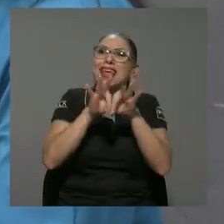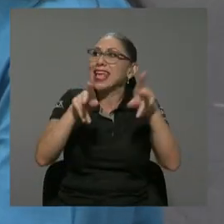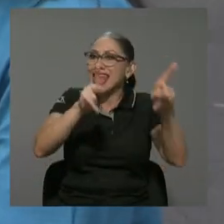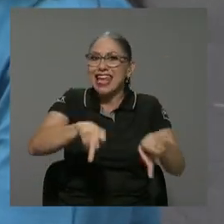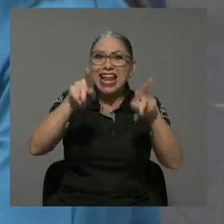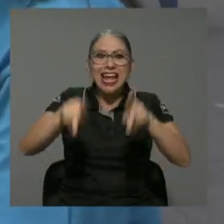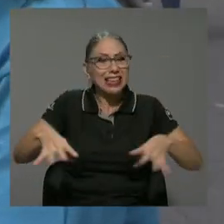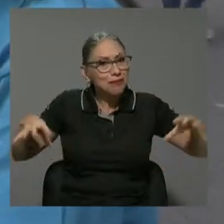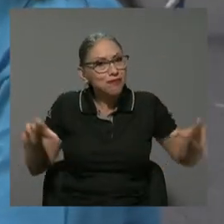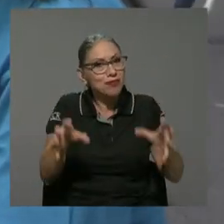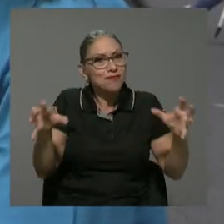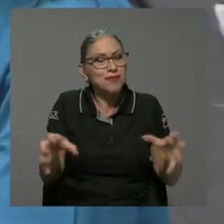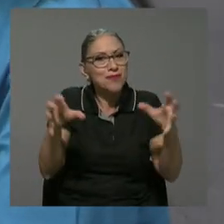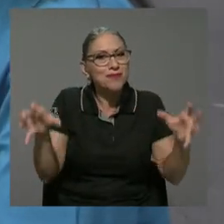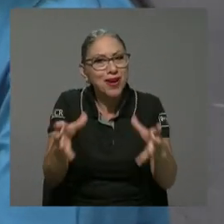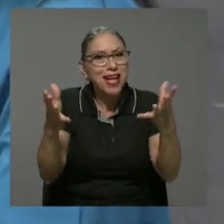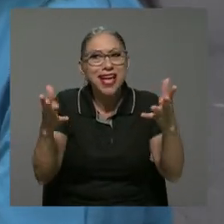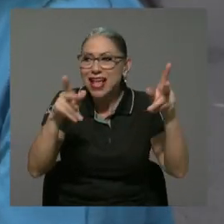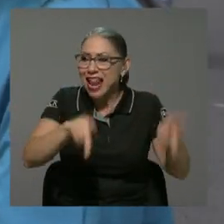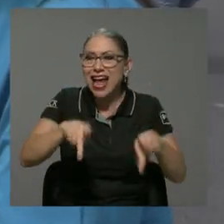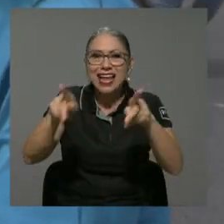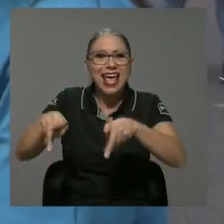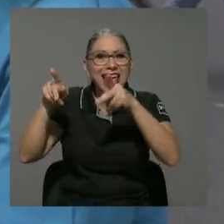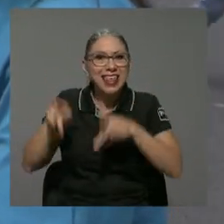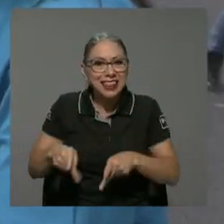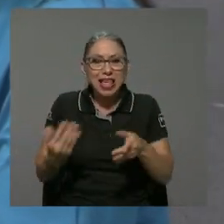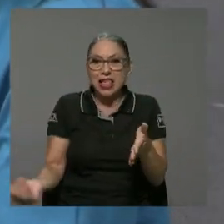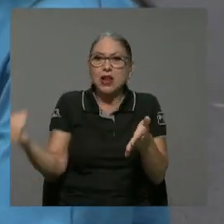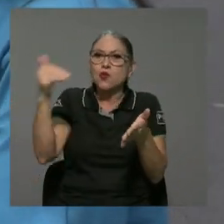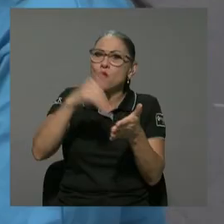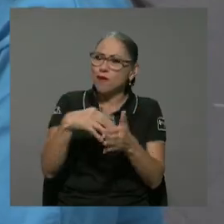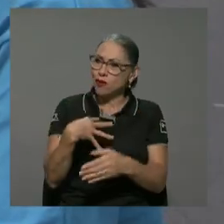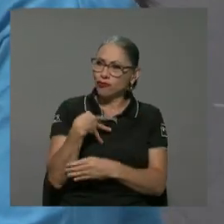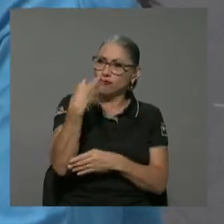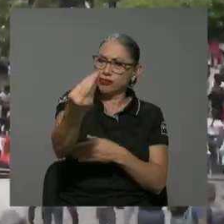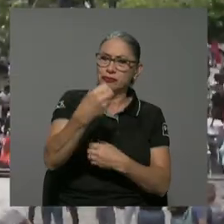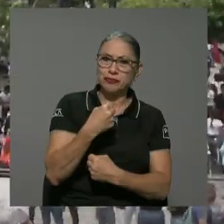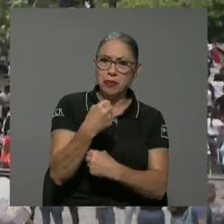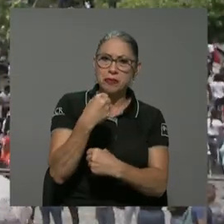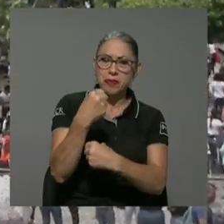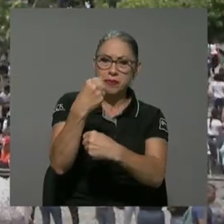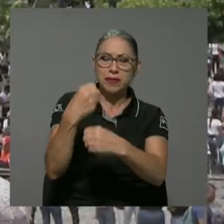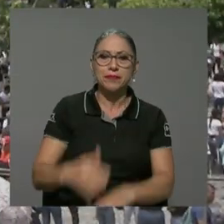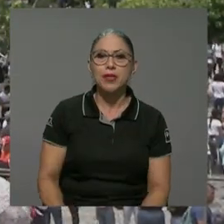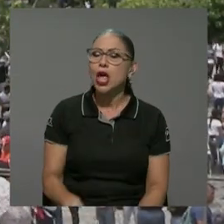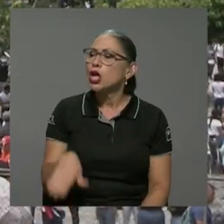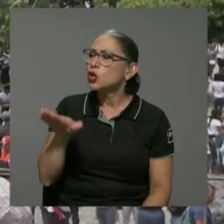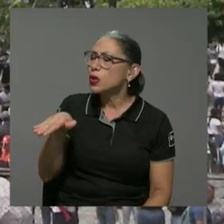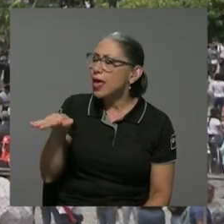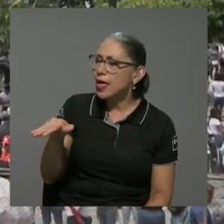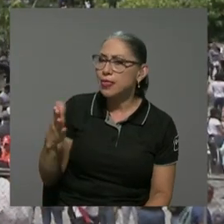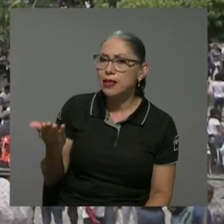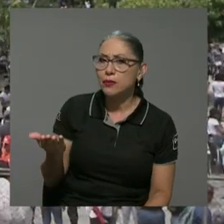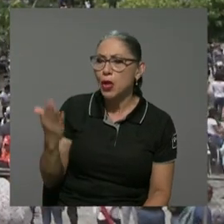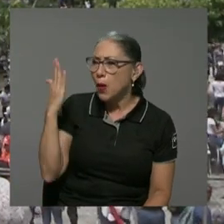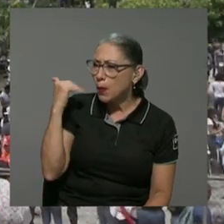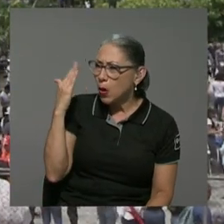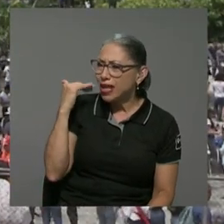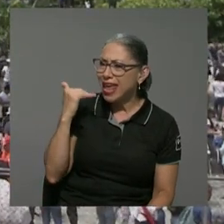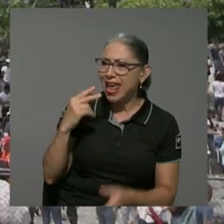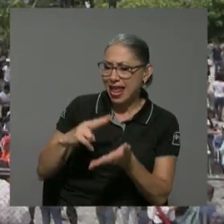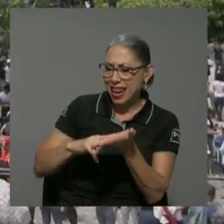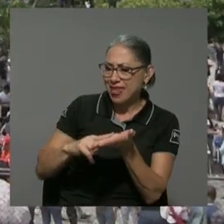gente y es el atreverse la gente de nuevo a salir a manifestarse. Doña Dinora, ¿por qué